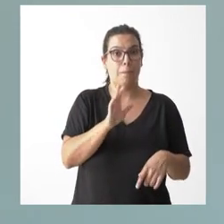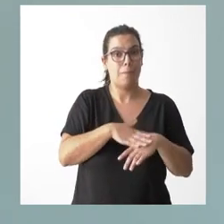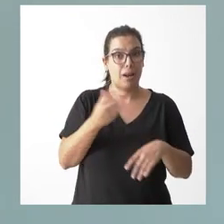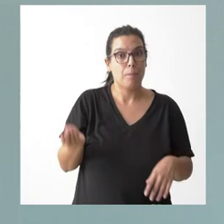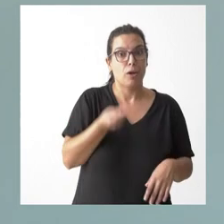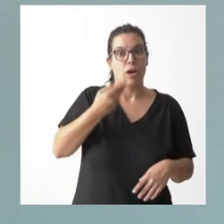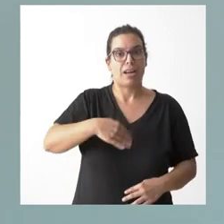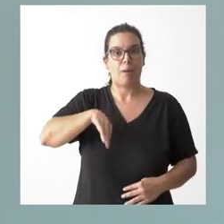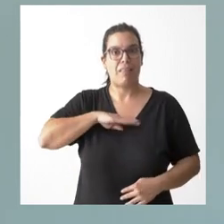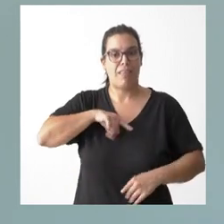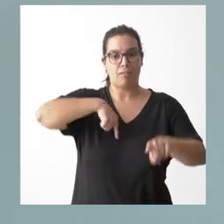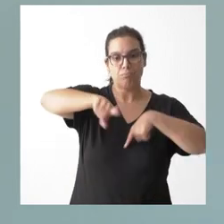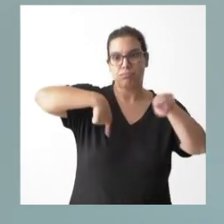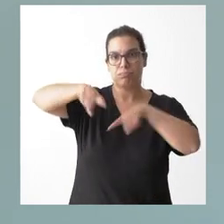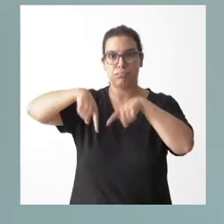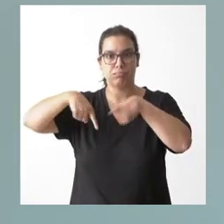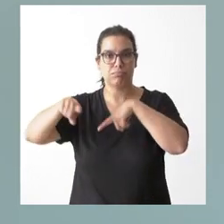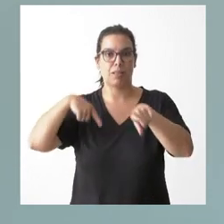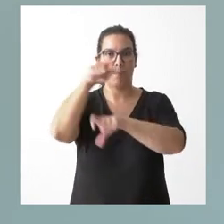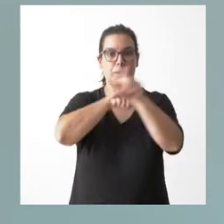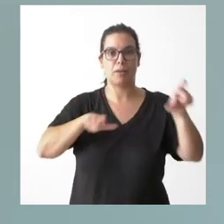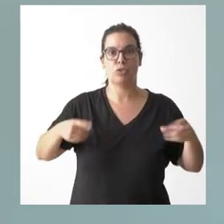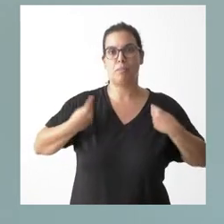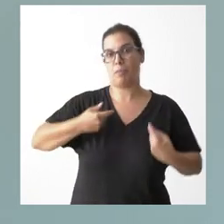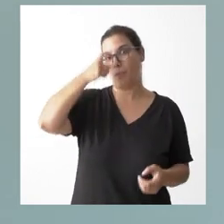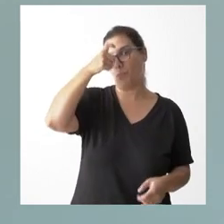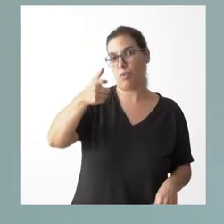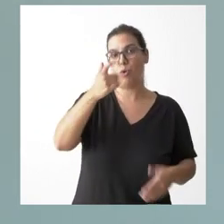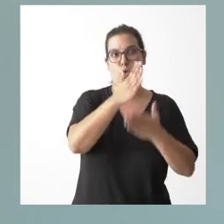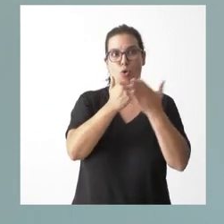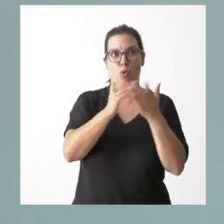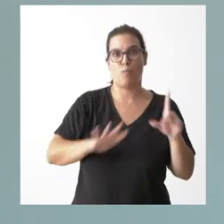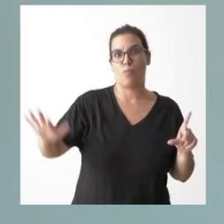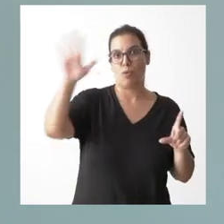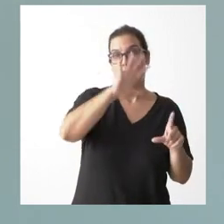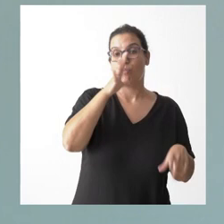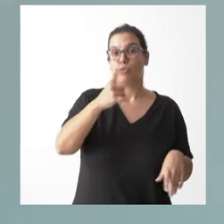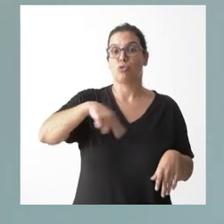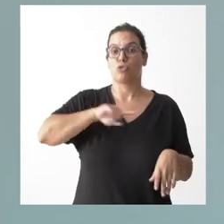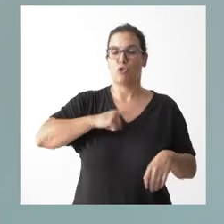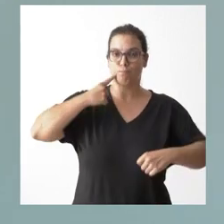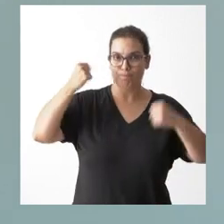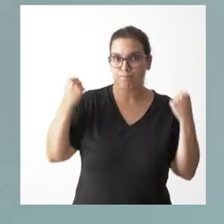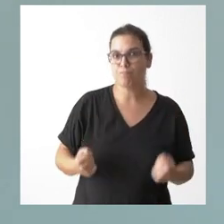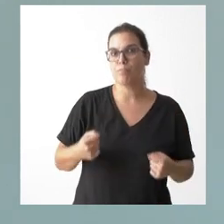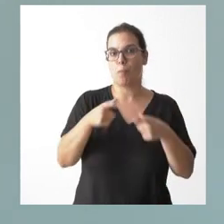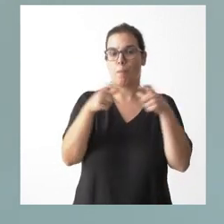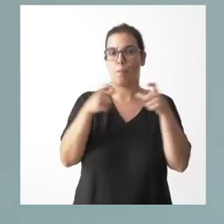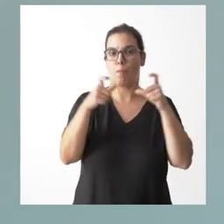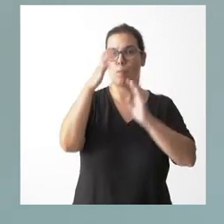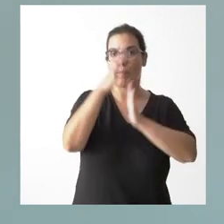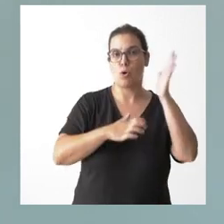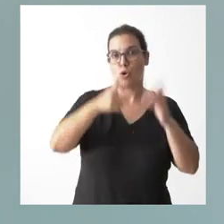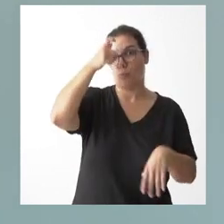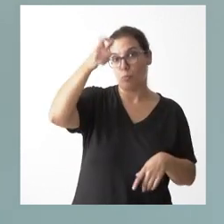la capacidad de comunicarse a muchas personas en el ámbito de nuestra comunidad autónoma. Por eso, cuando nosotros estamos insistiendo en ese bono de transporte rural